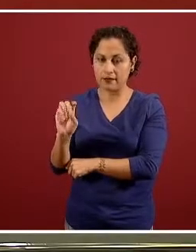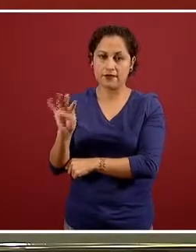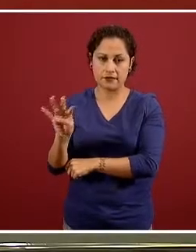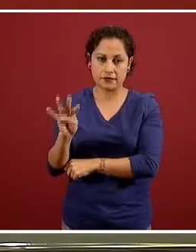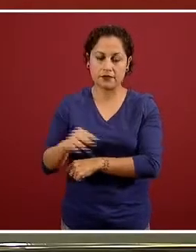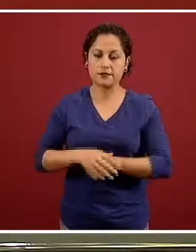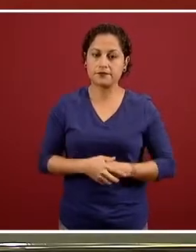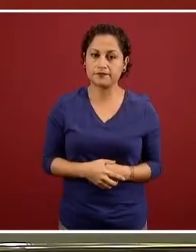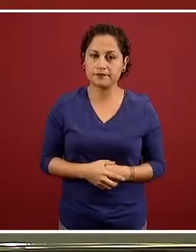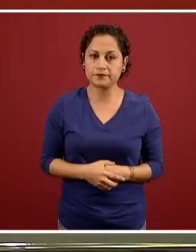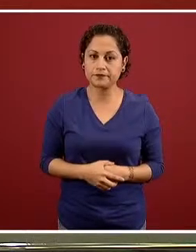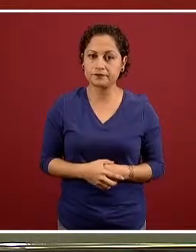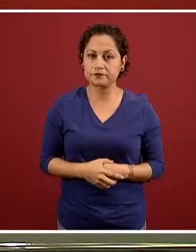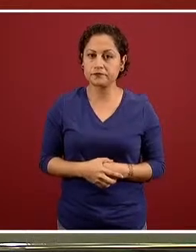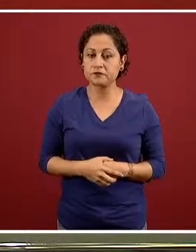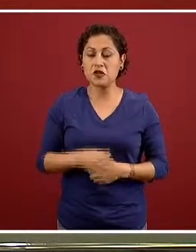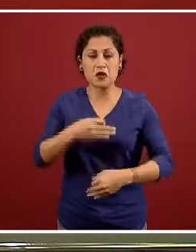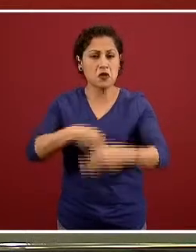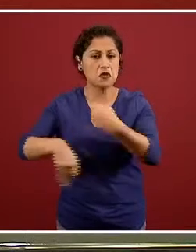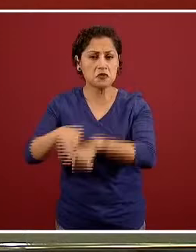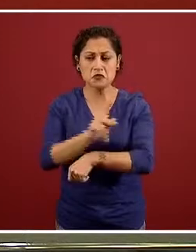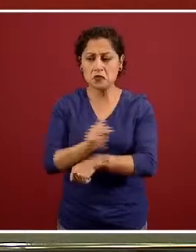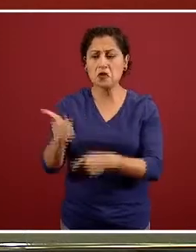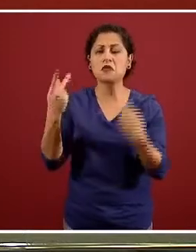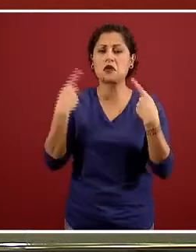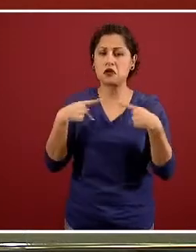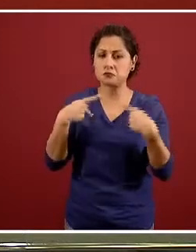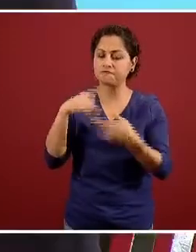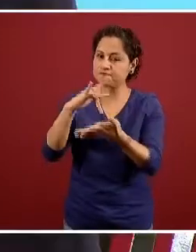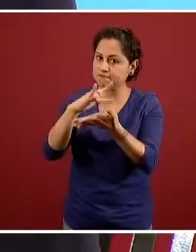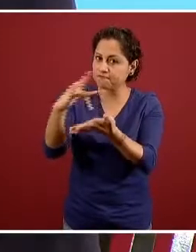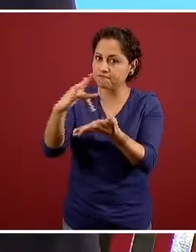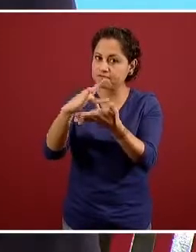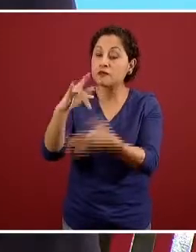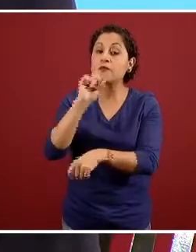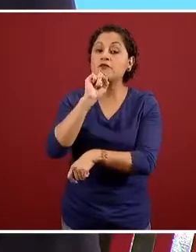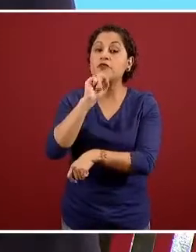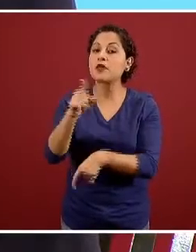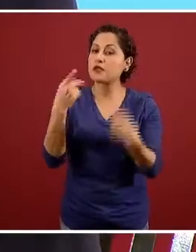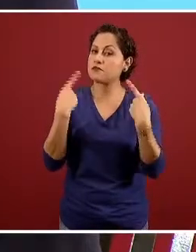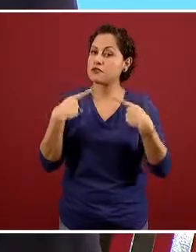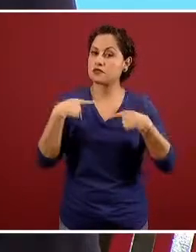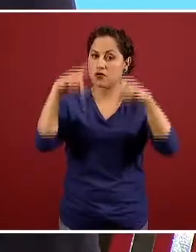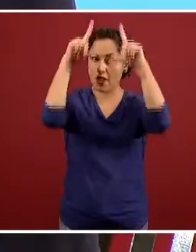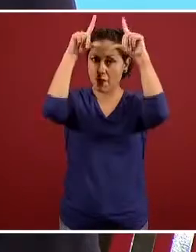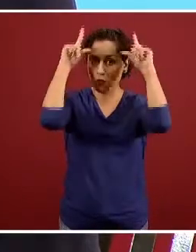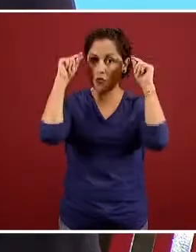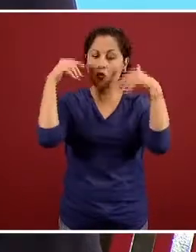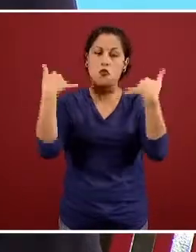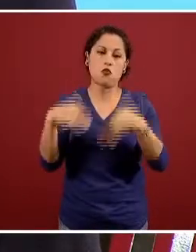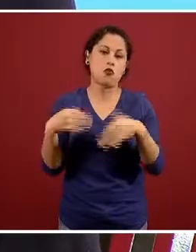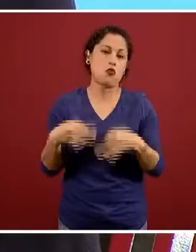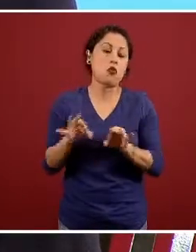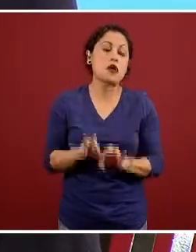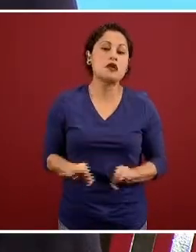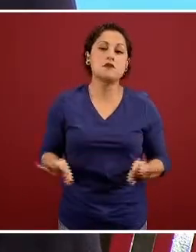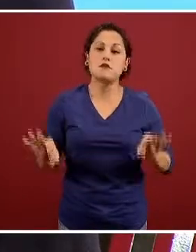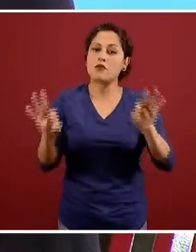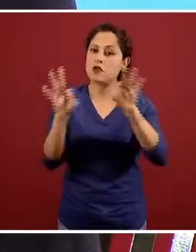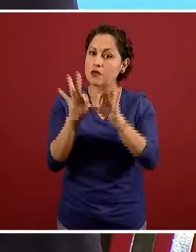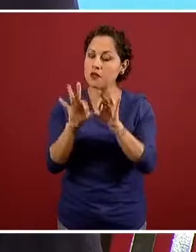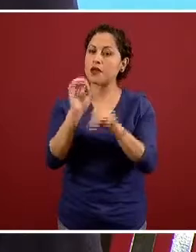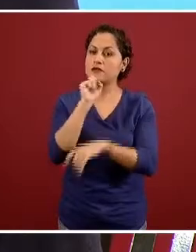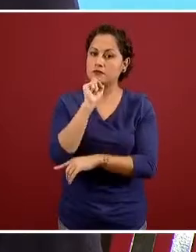COVID-19. No solamente a ellos, también al personal de enfermería, que ha sido fundamental y